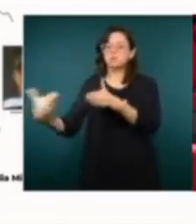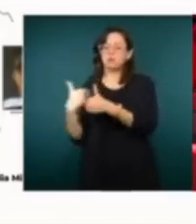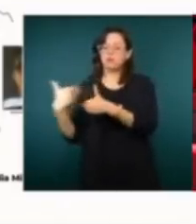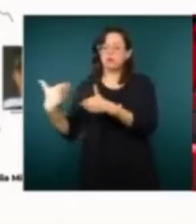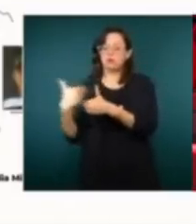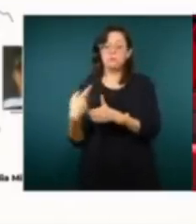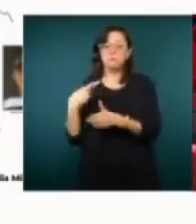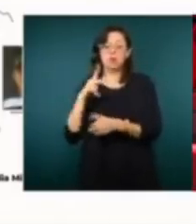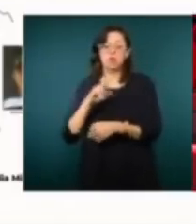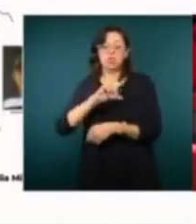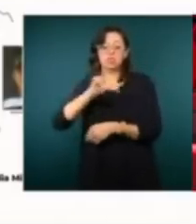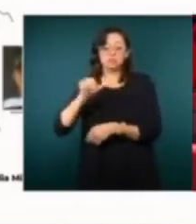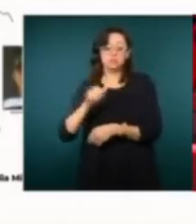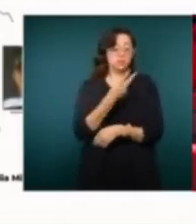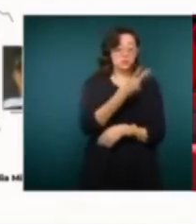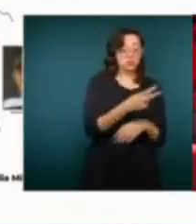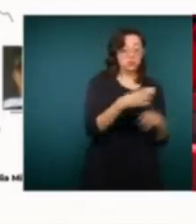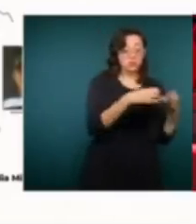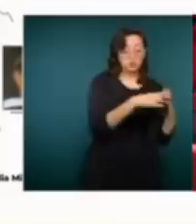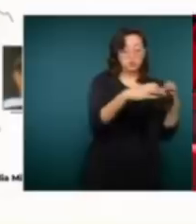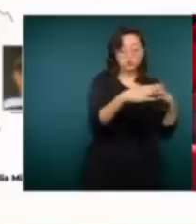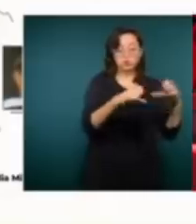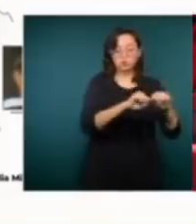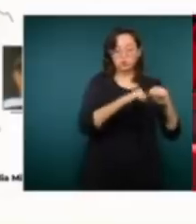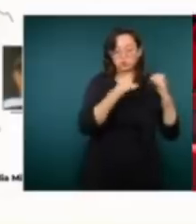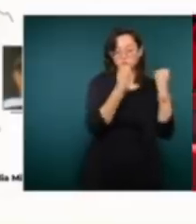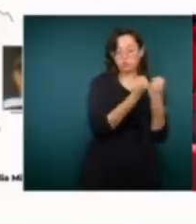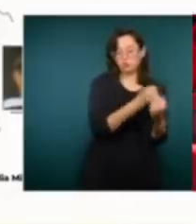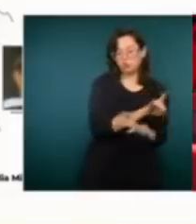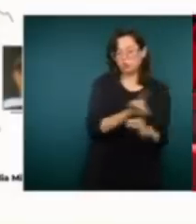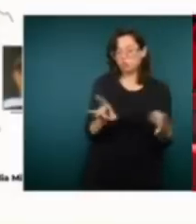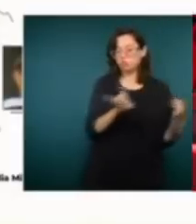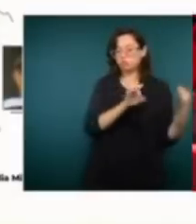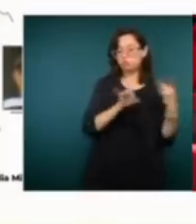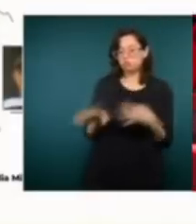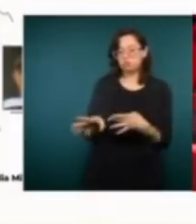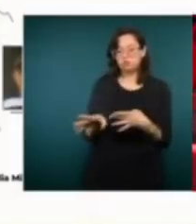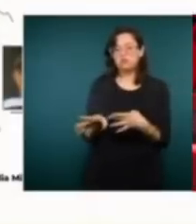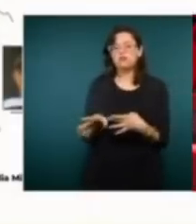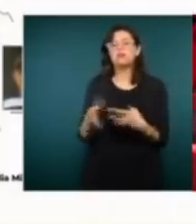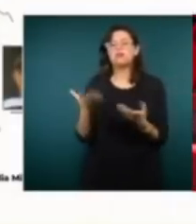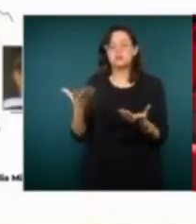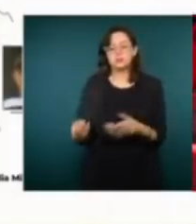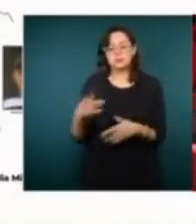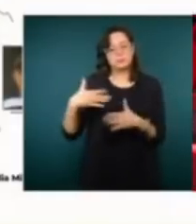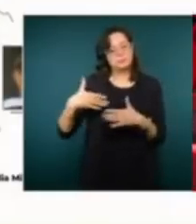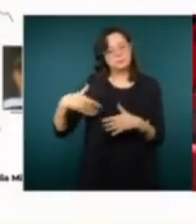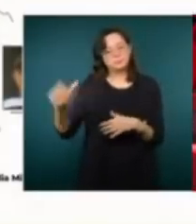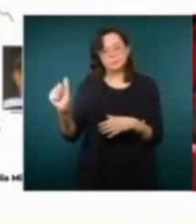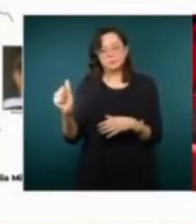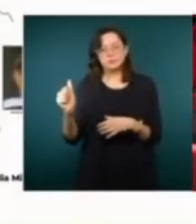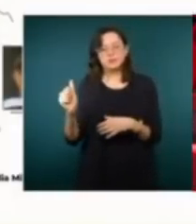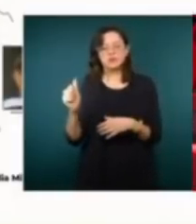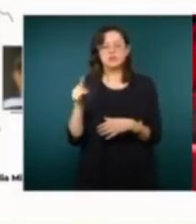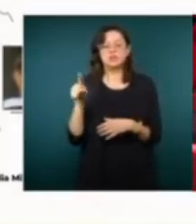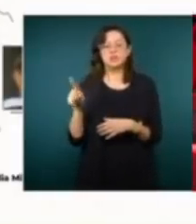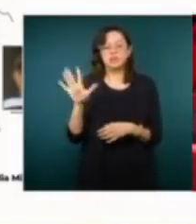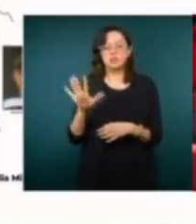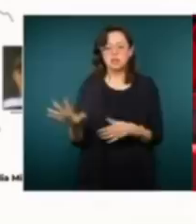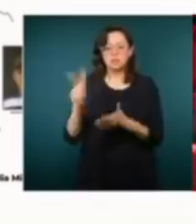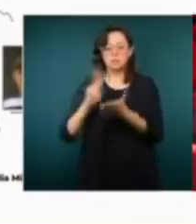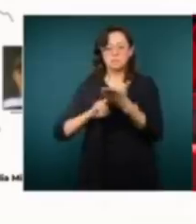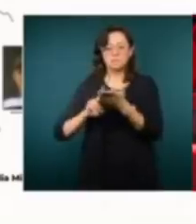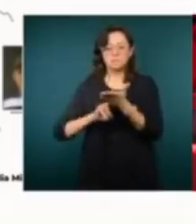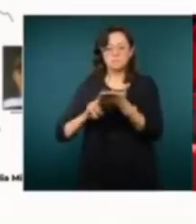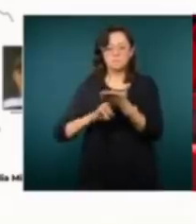dos cárteles, logran quitarle esta presencia ahí, lo mueven a esta parte en verde